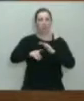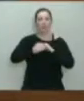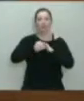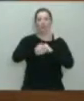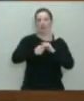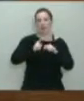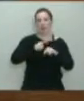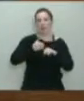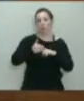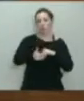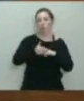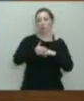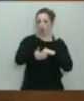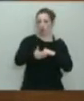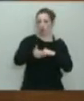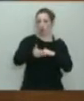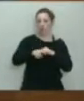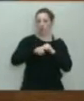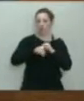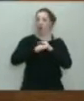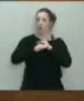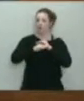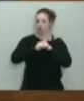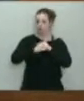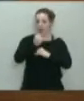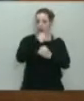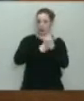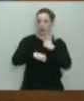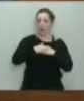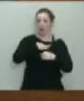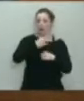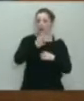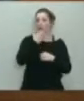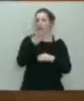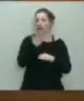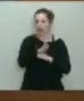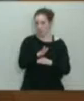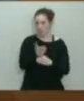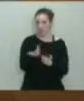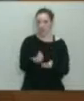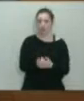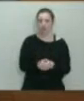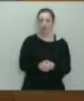la economía productiva y en el tiempo. Le pongo un ejemplo. Entre